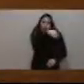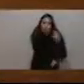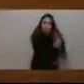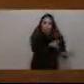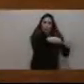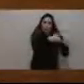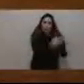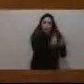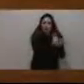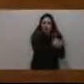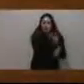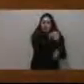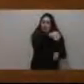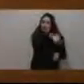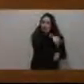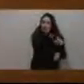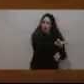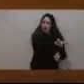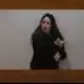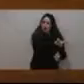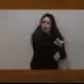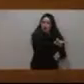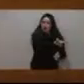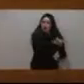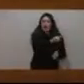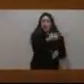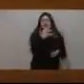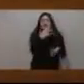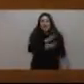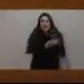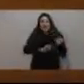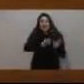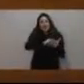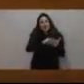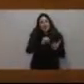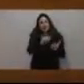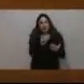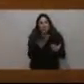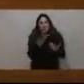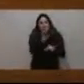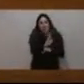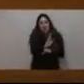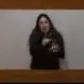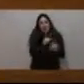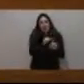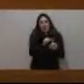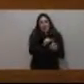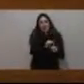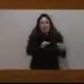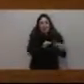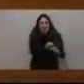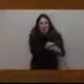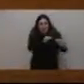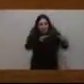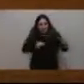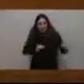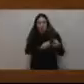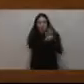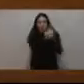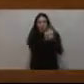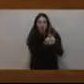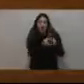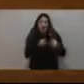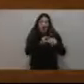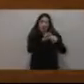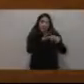ustedes los que tienen conocimiento de esos informes técnicos, si es que los hubo, para modificar o no la distancia que existía de esa instalación con respecto al núcleo